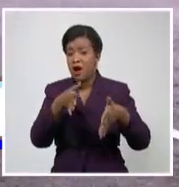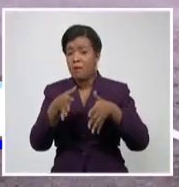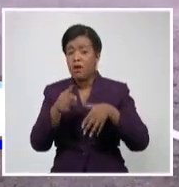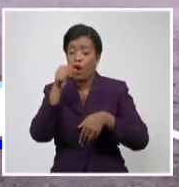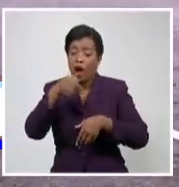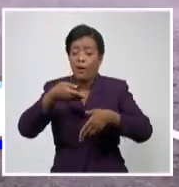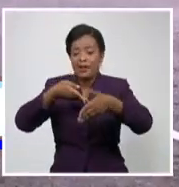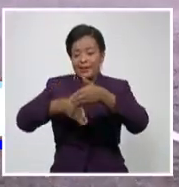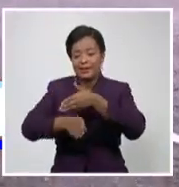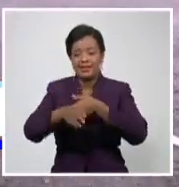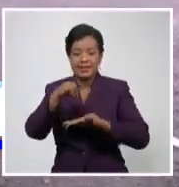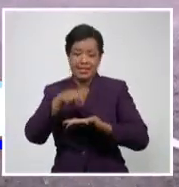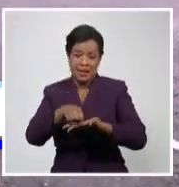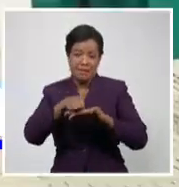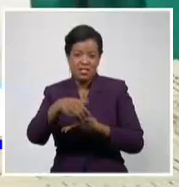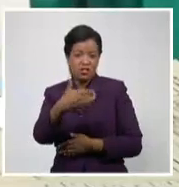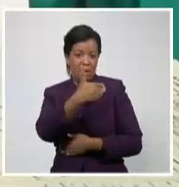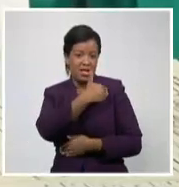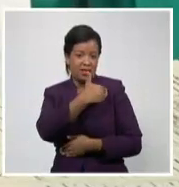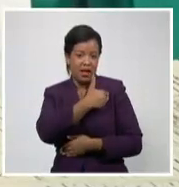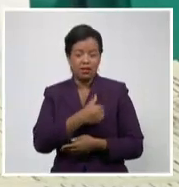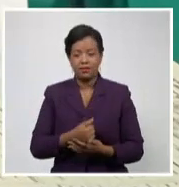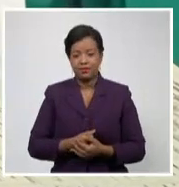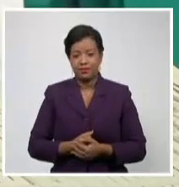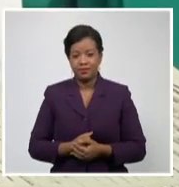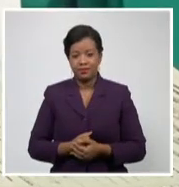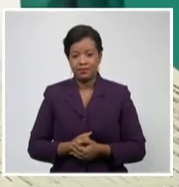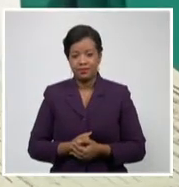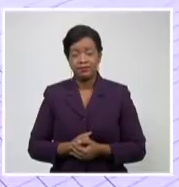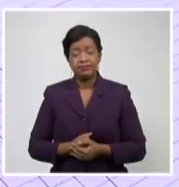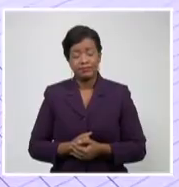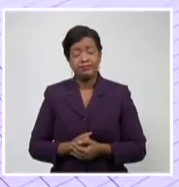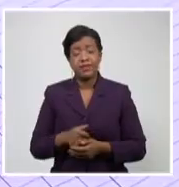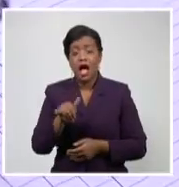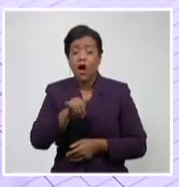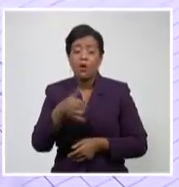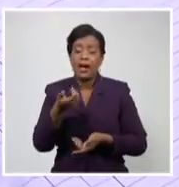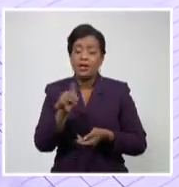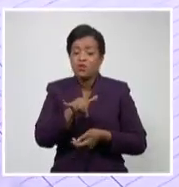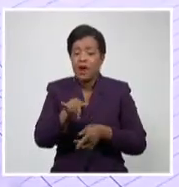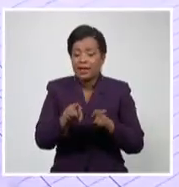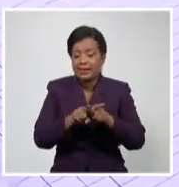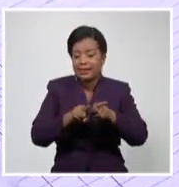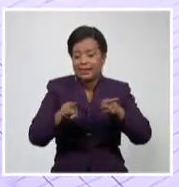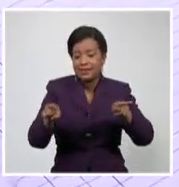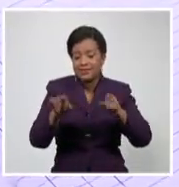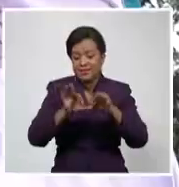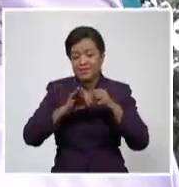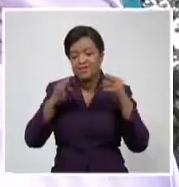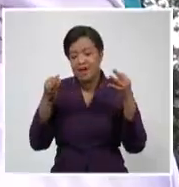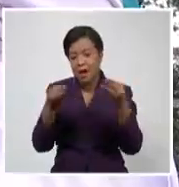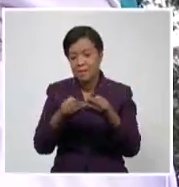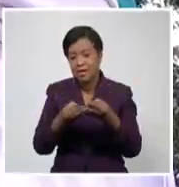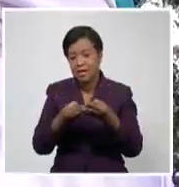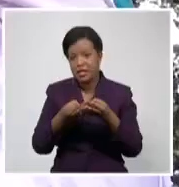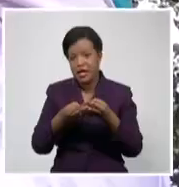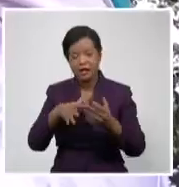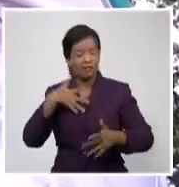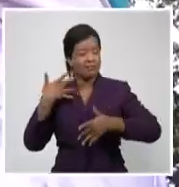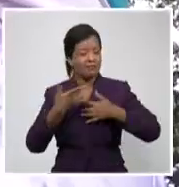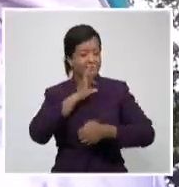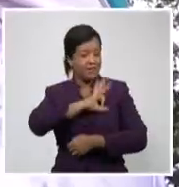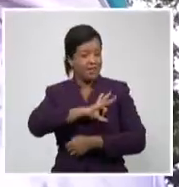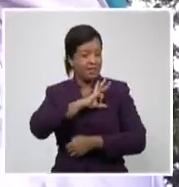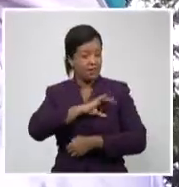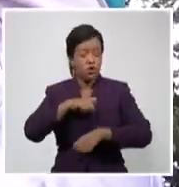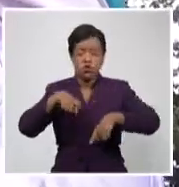incorporación al servicio militar activo. A pesar de alejarse de sus familiares y amigos, asumen el momento con entusiasmo. Por ello cumplen